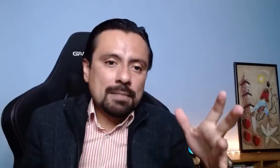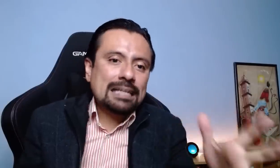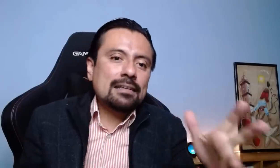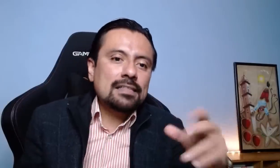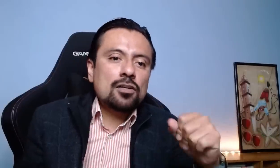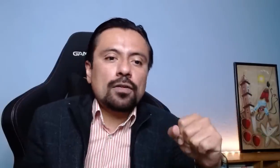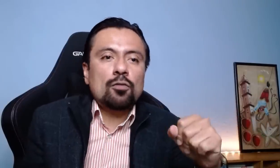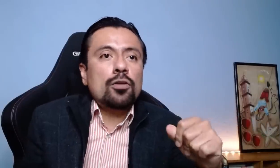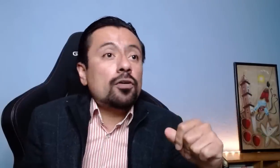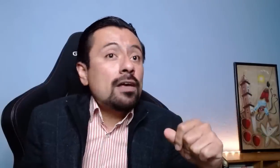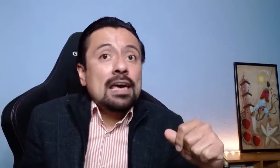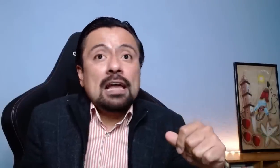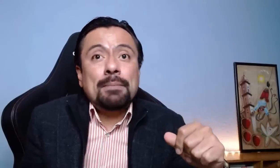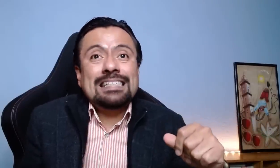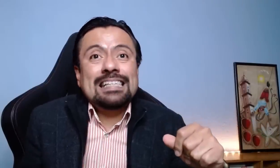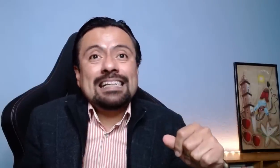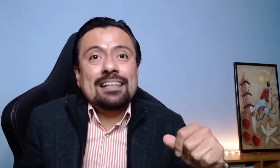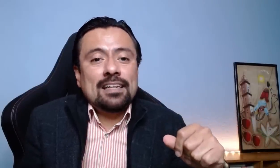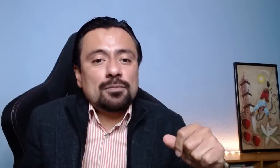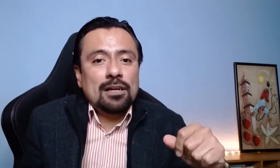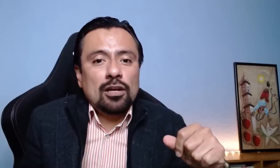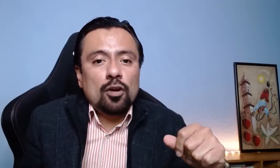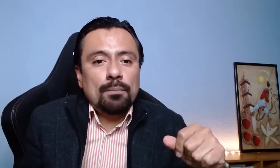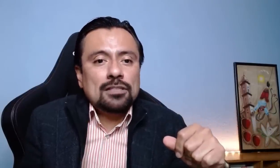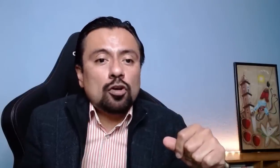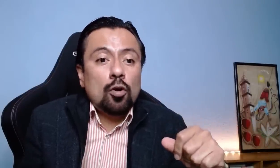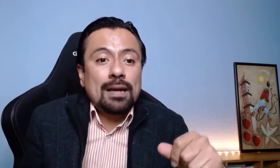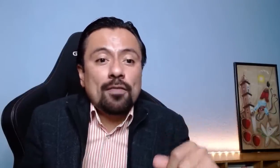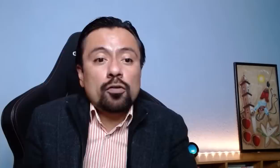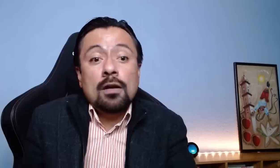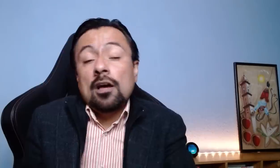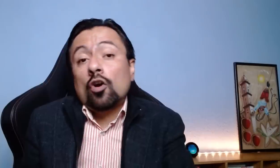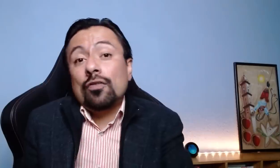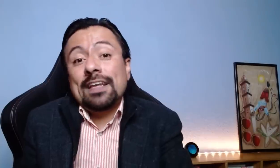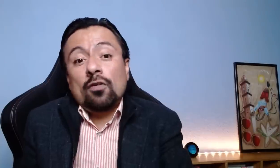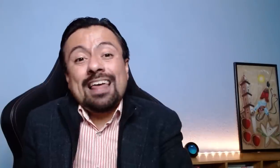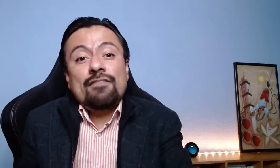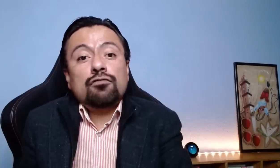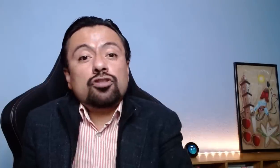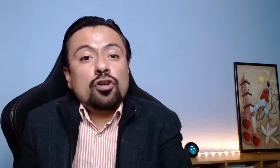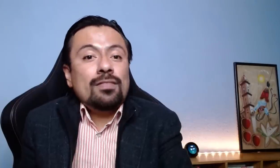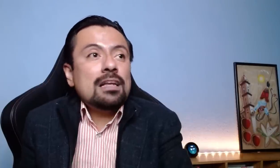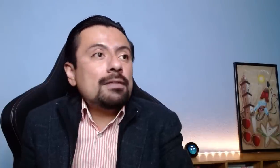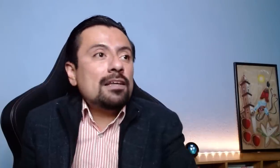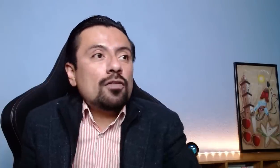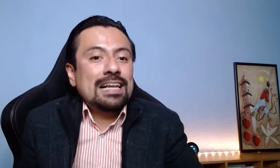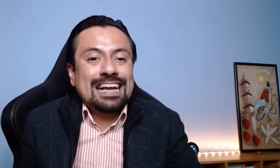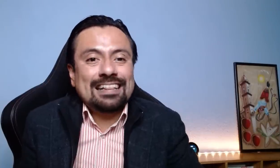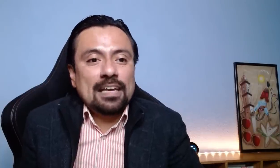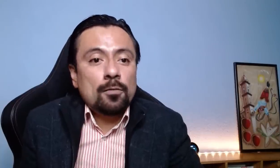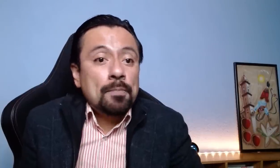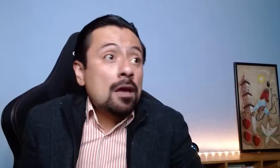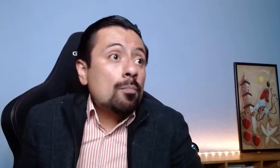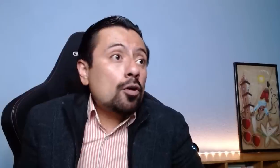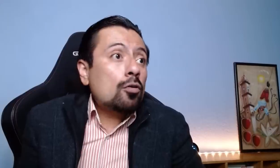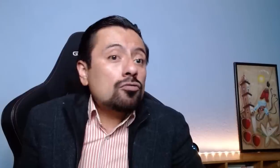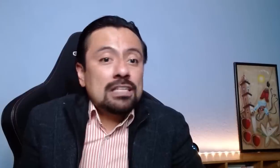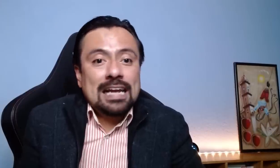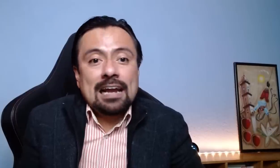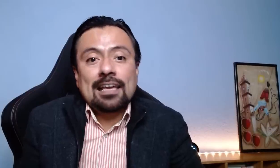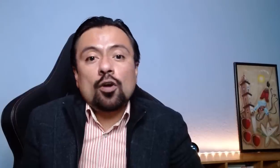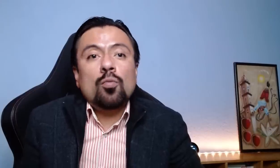matutina. Este martes 5 de julio, el presidente Andrés Manuel López Obrador condenó la difusión del video del cateo